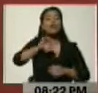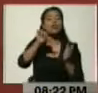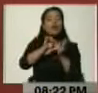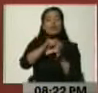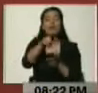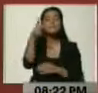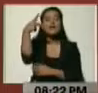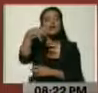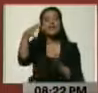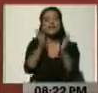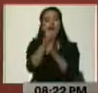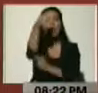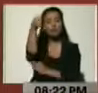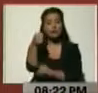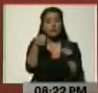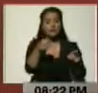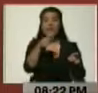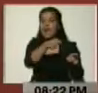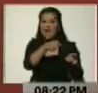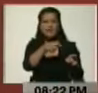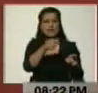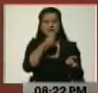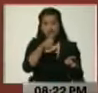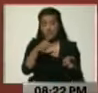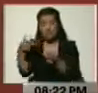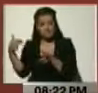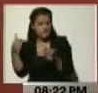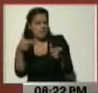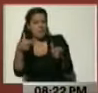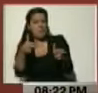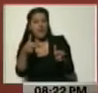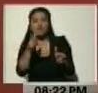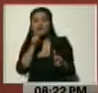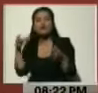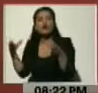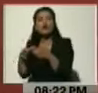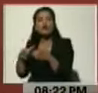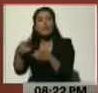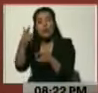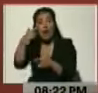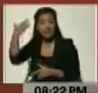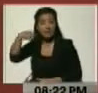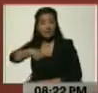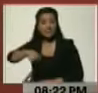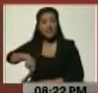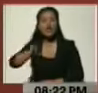Catia por las bandas armadas del gobierno de Rómulo Betancourt. 17 años, carajo.